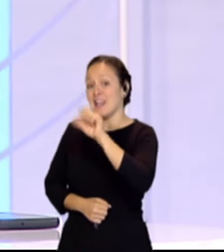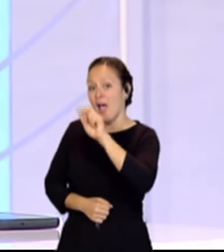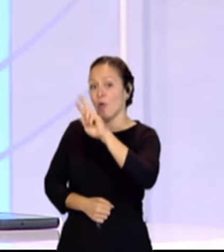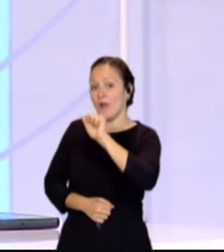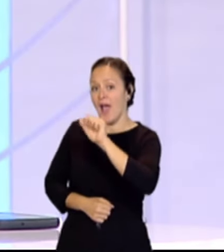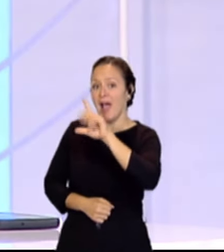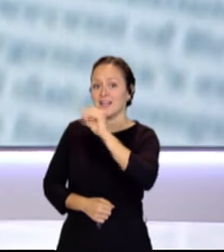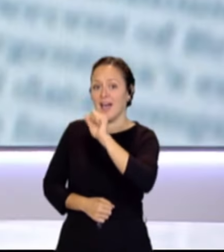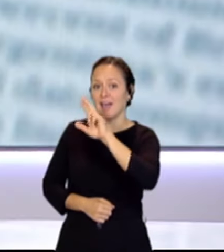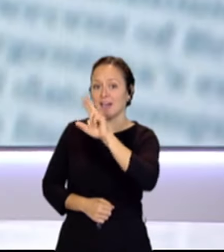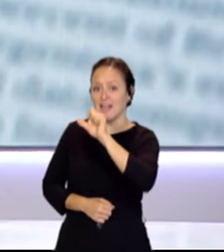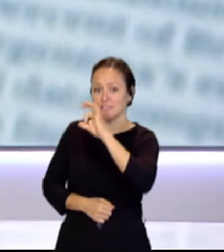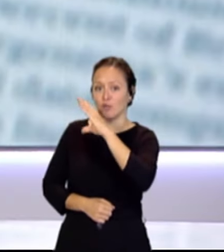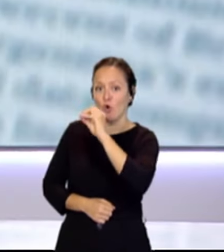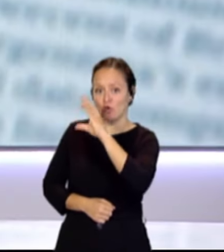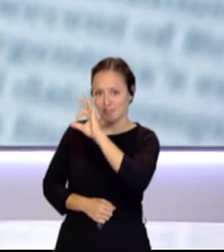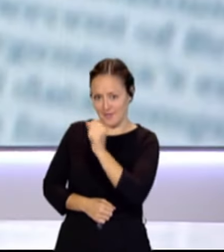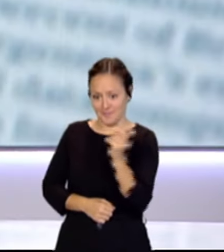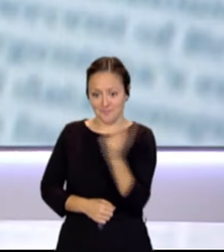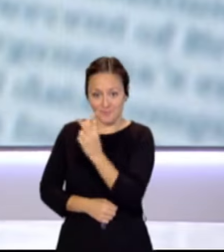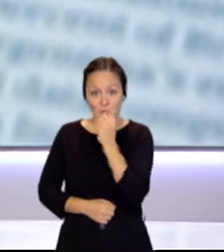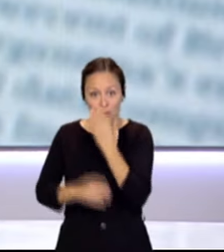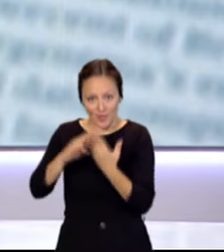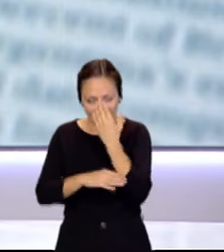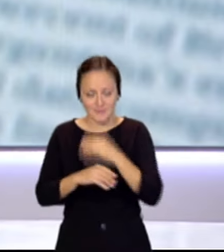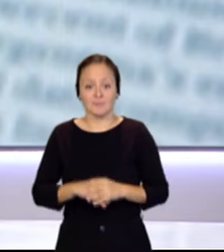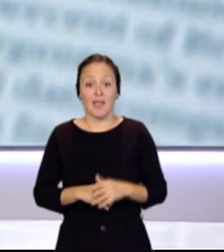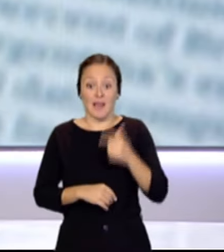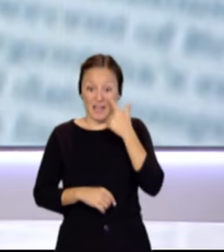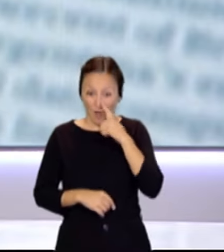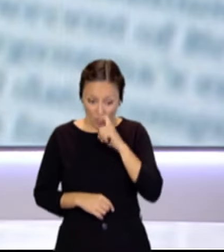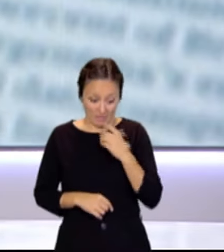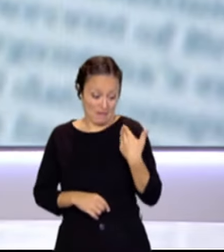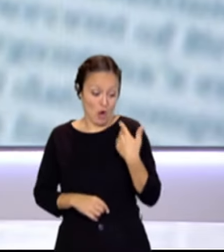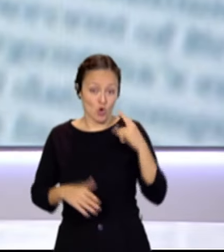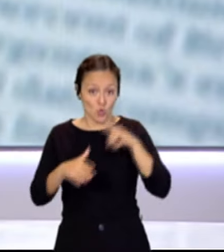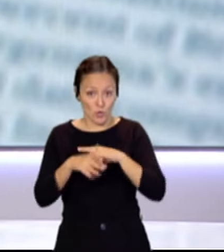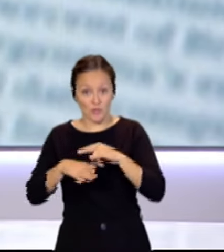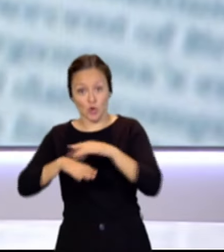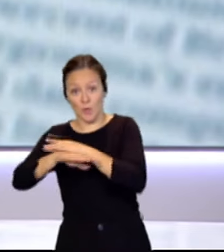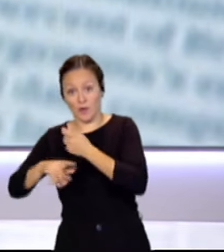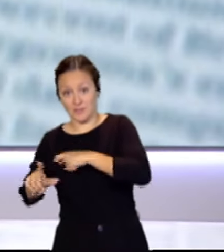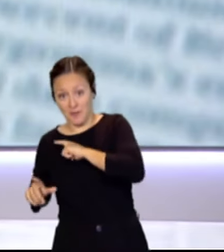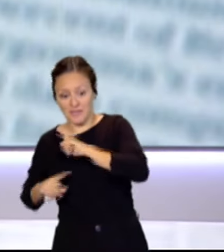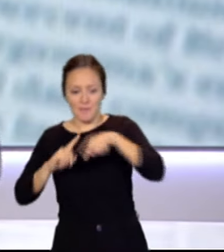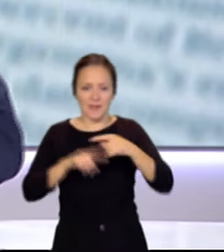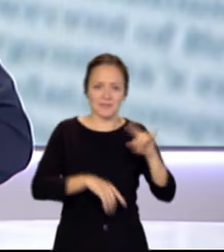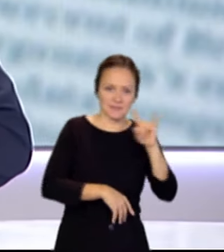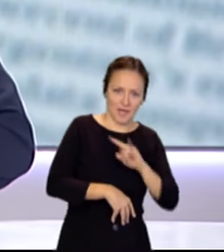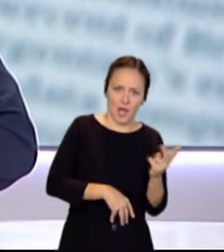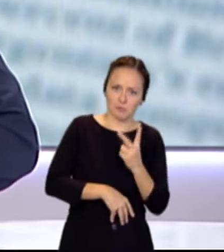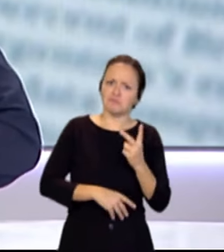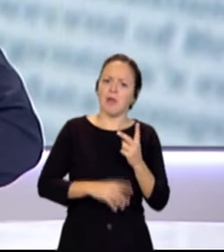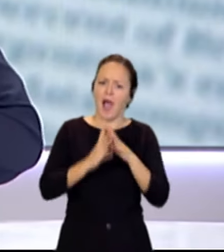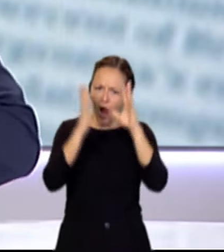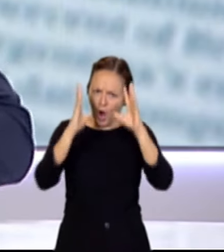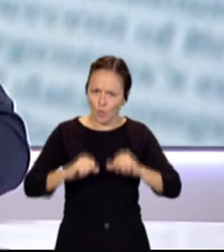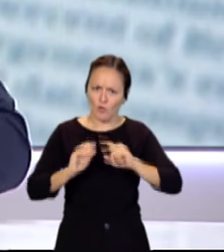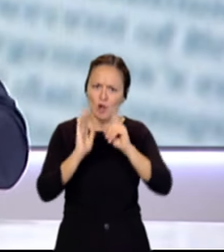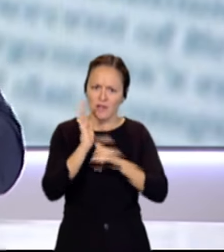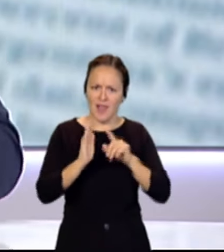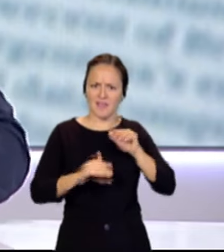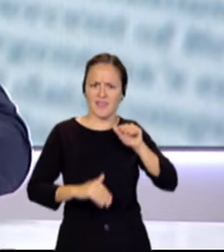días bueno Recuerden que este lunes los gobiernos de España y de Canarias avanzaban en un acuerdo para reformar la ley de extranjería basado